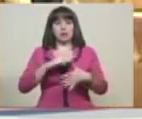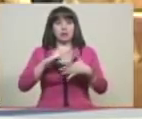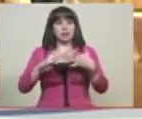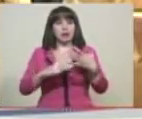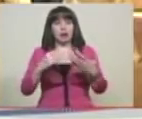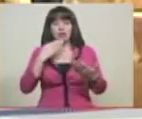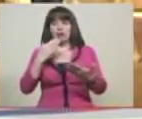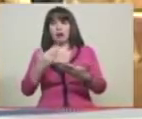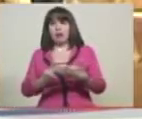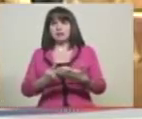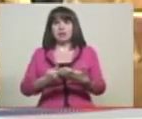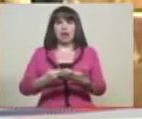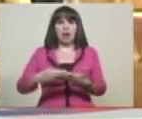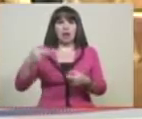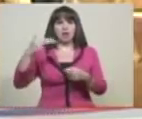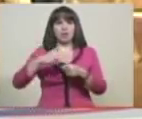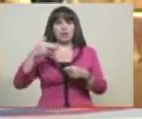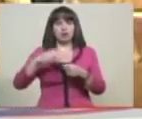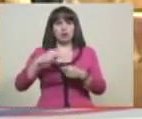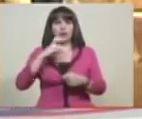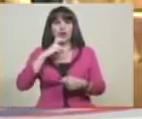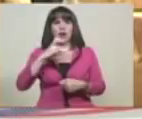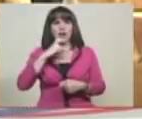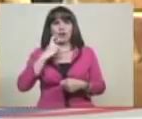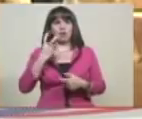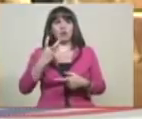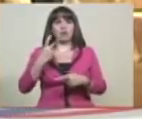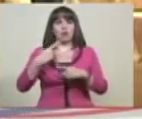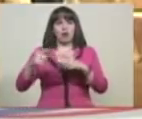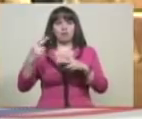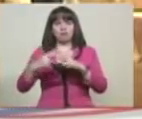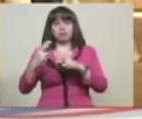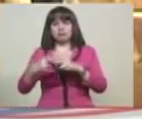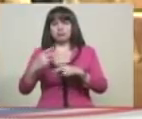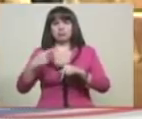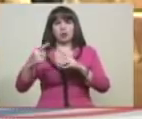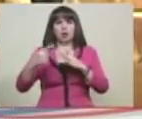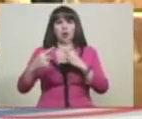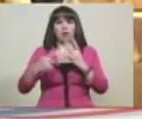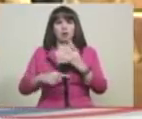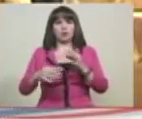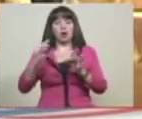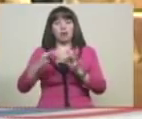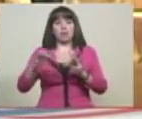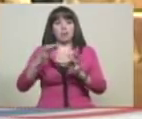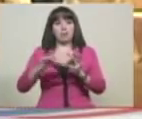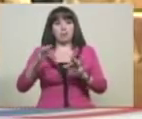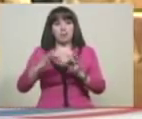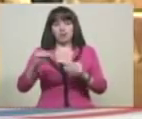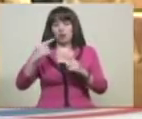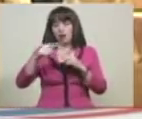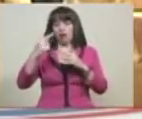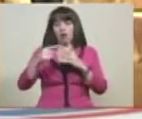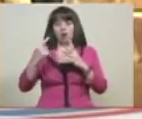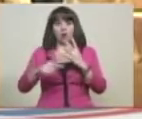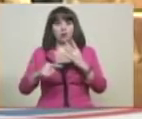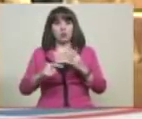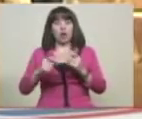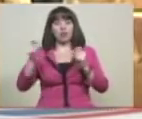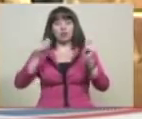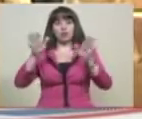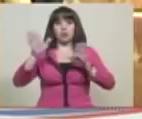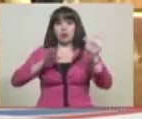Gracias al petróleo, al oro, al hierro, a la bauxita, al petro, etcétera, etcétera, al